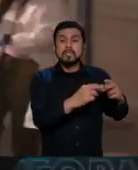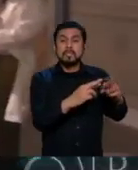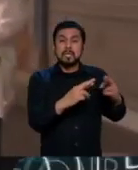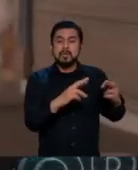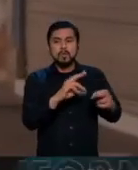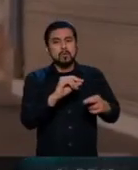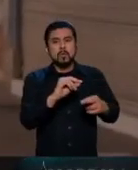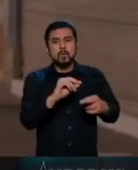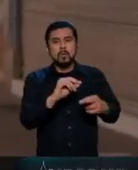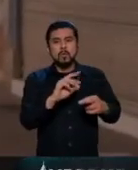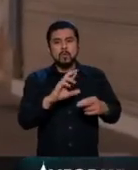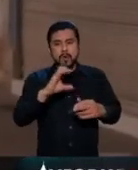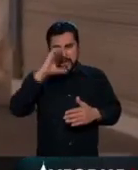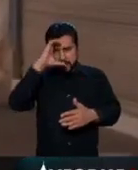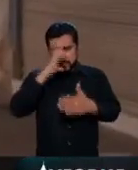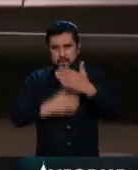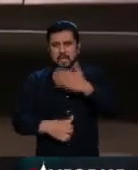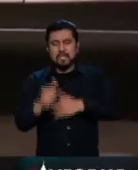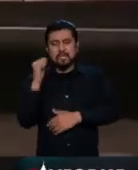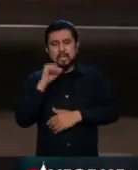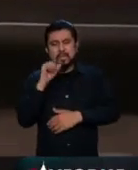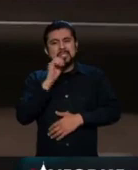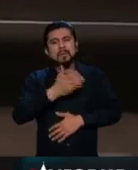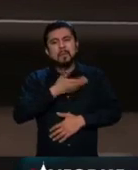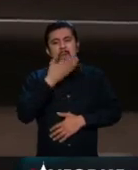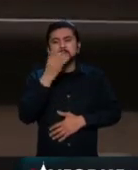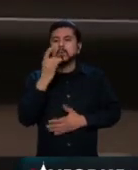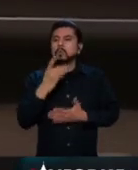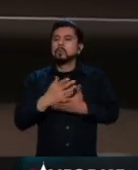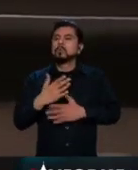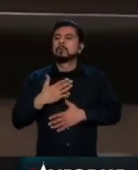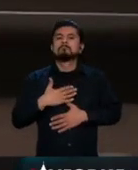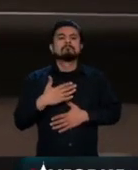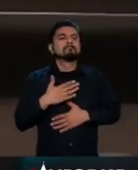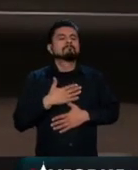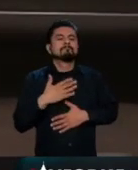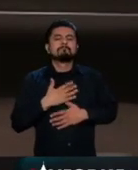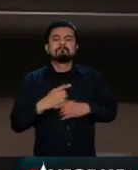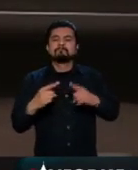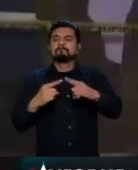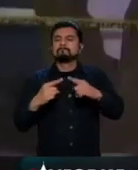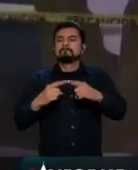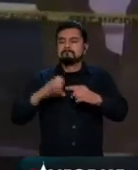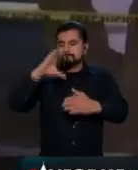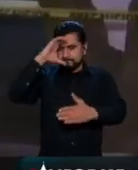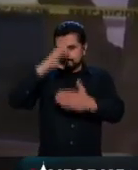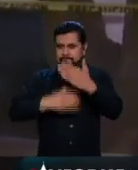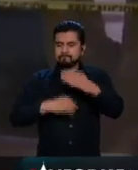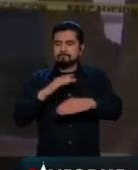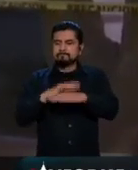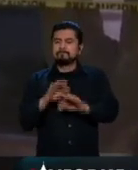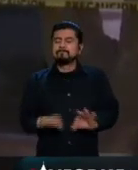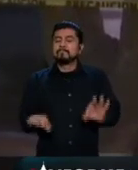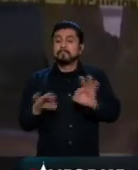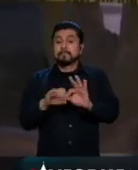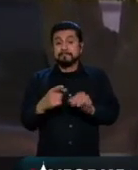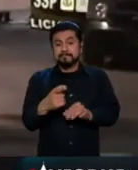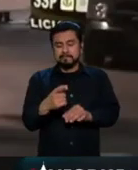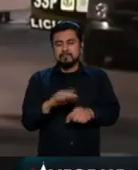muchas prerrogativas, y algunos sectores mucho más radicalizados, sobre todo aquí en la Arquidiócesis de México,